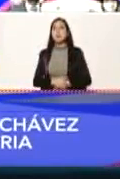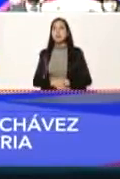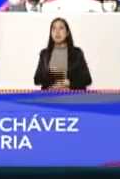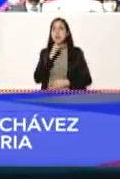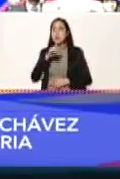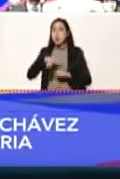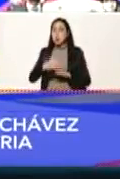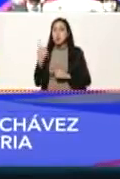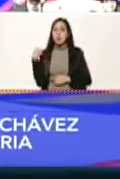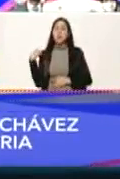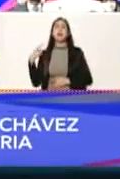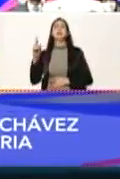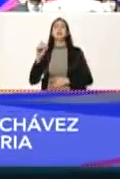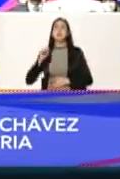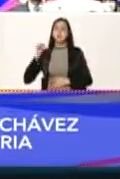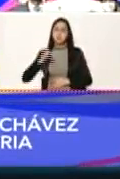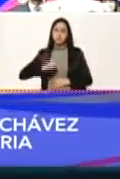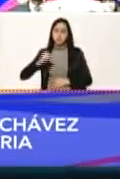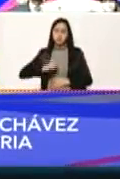sí.